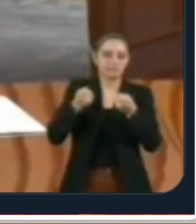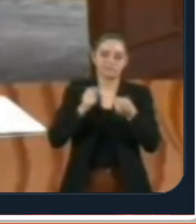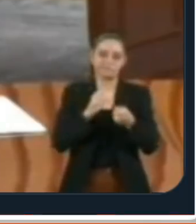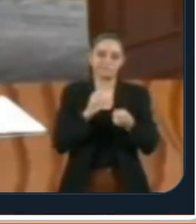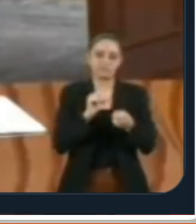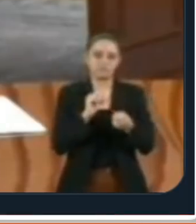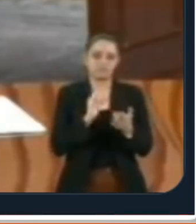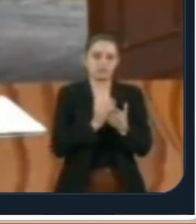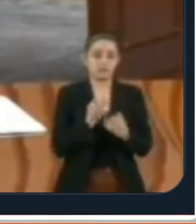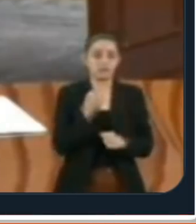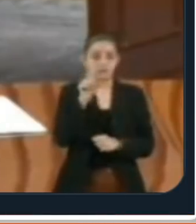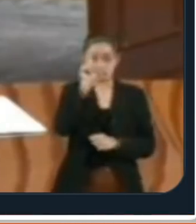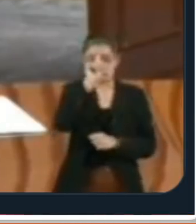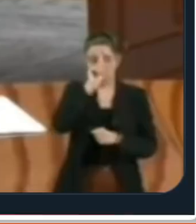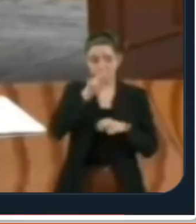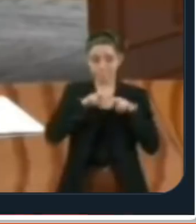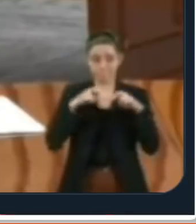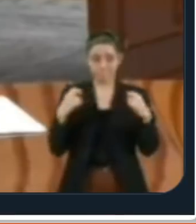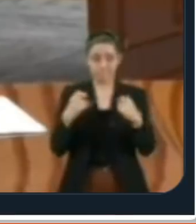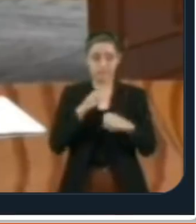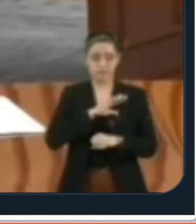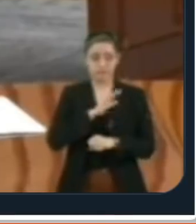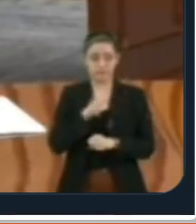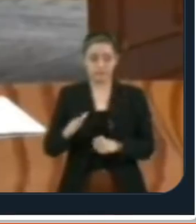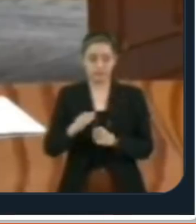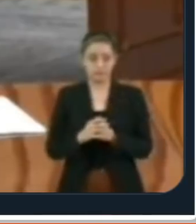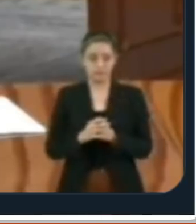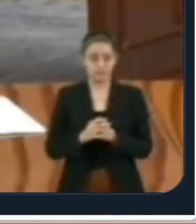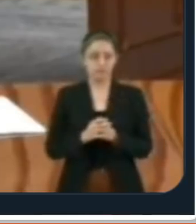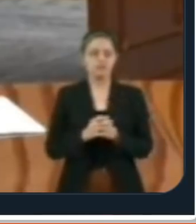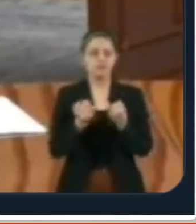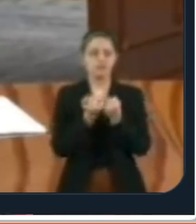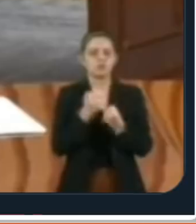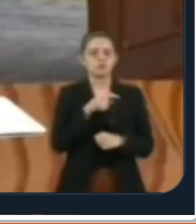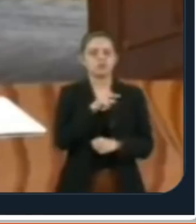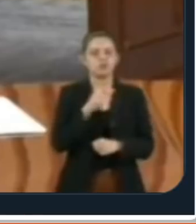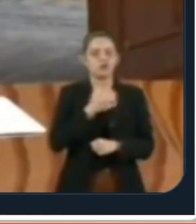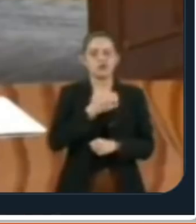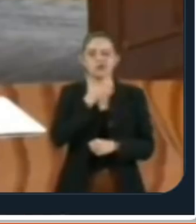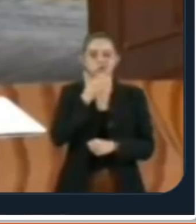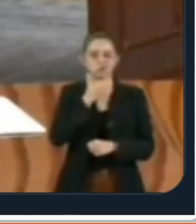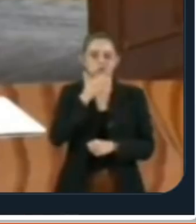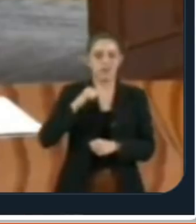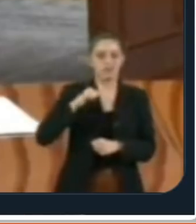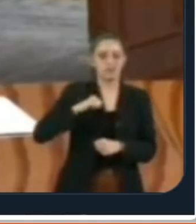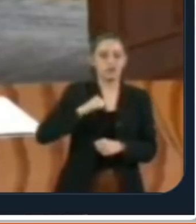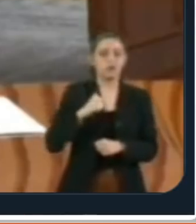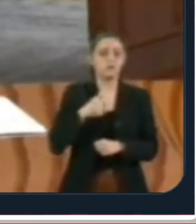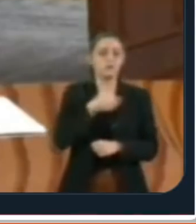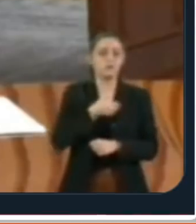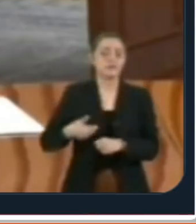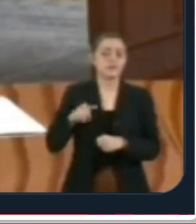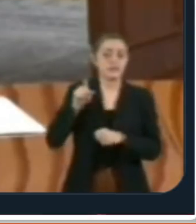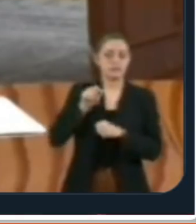este Consejo General y a la oscura reacción conservadora que ataca al presidente de